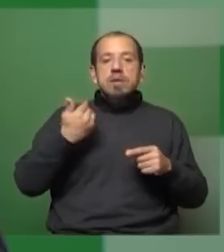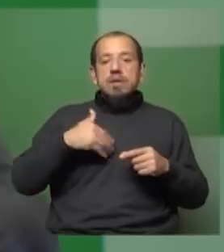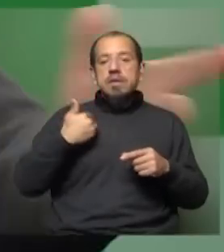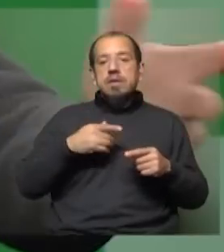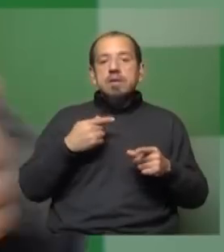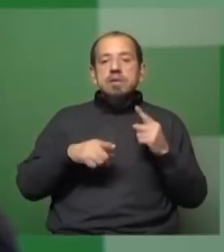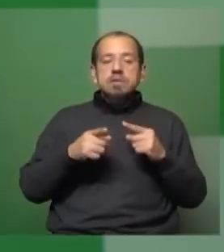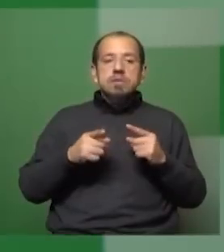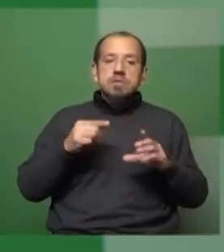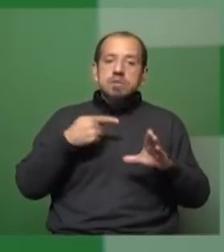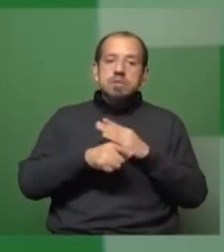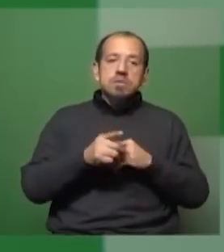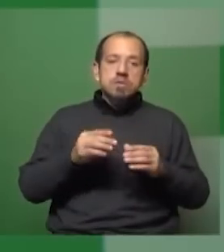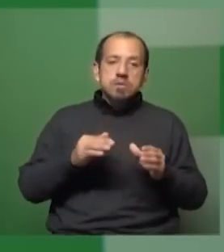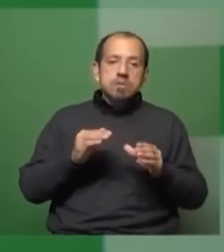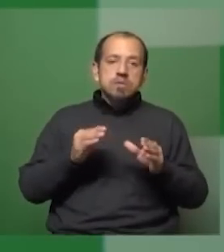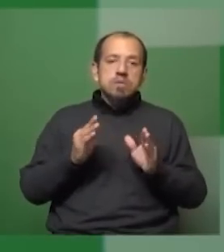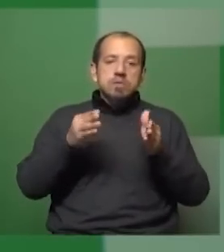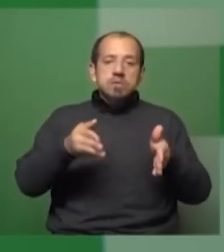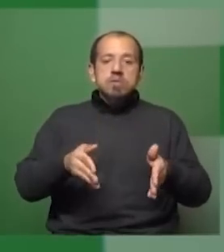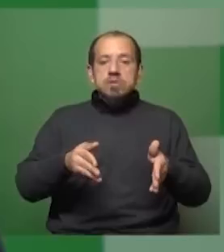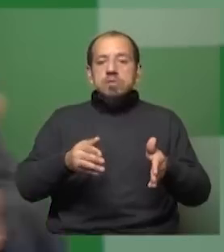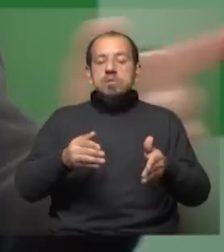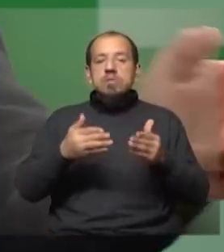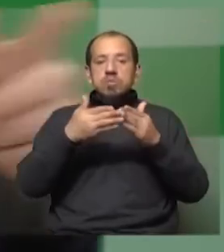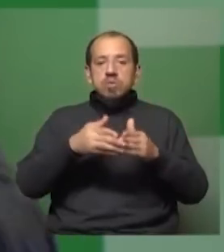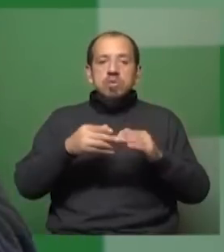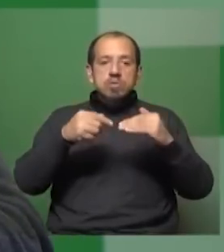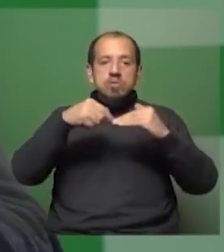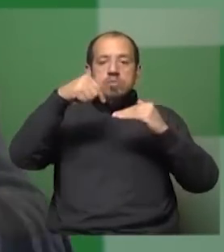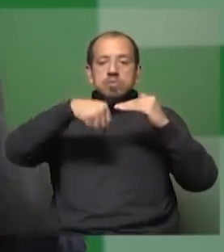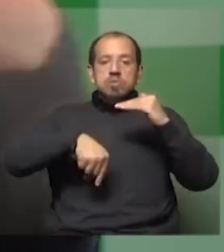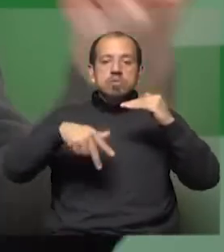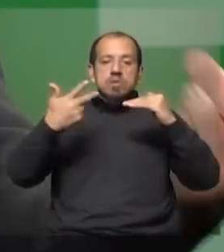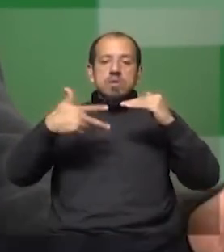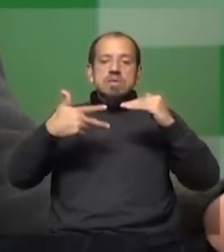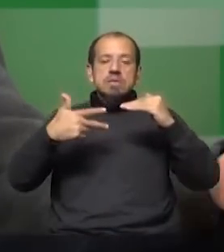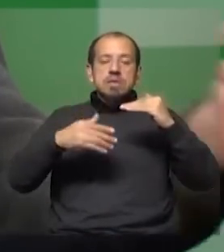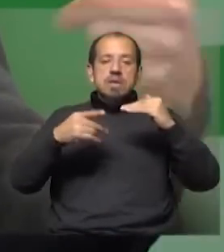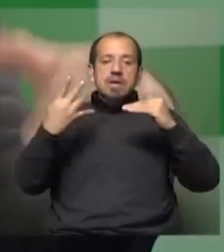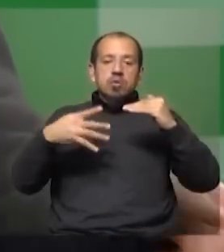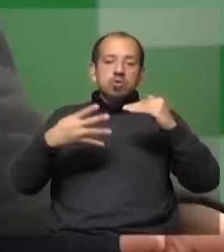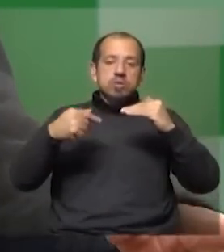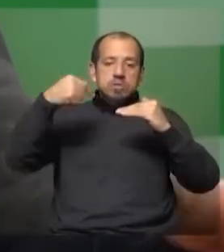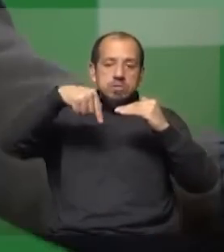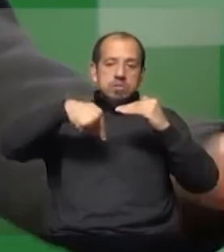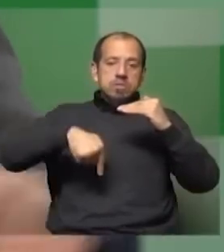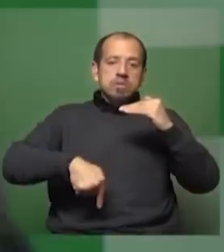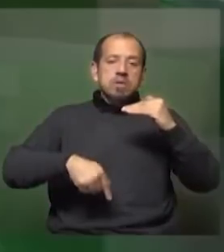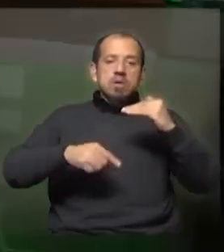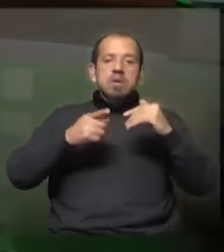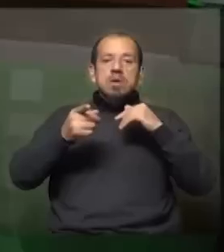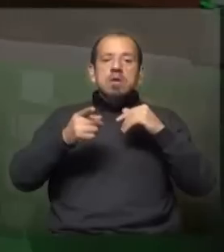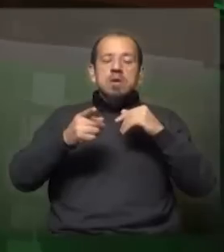la profundización del canal de acceso de Puerto Montevideo un metro más de 13 a 14 el Uruguay ya había logrado los gobiernos de frente